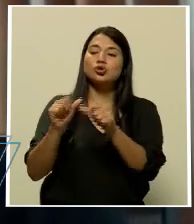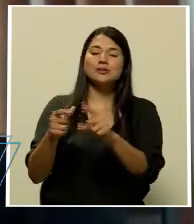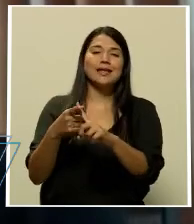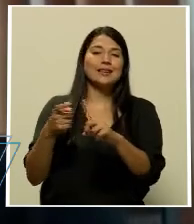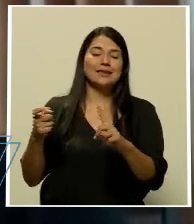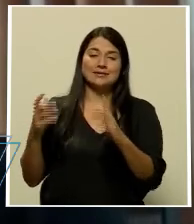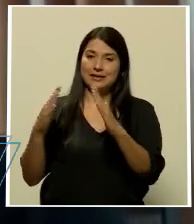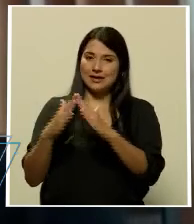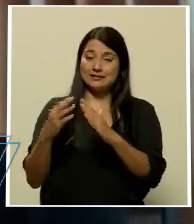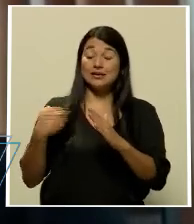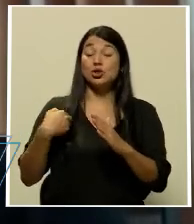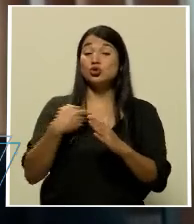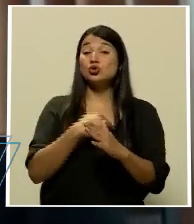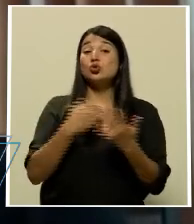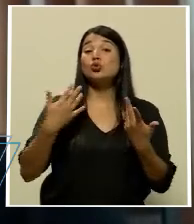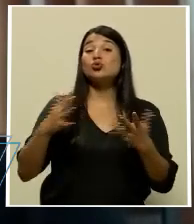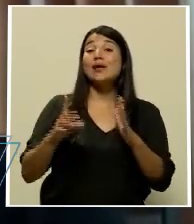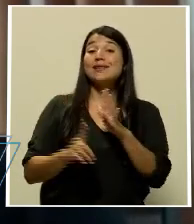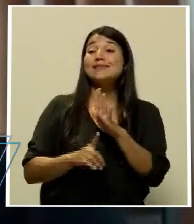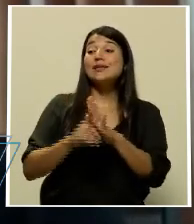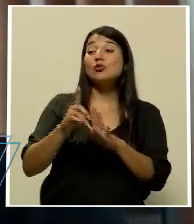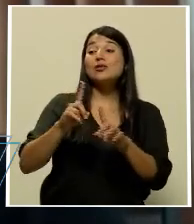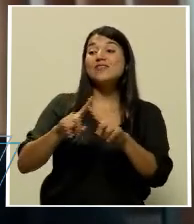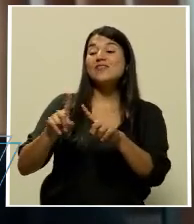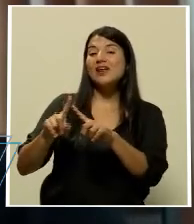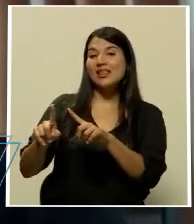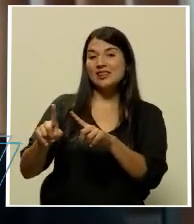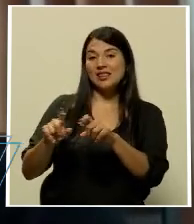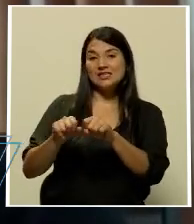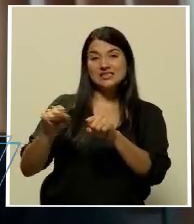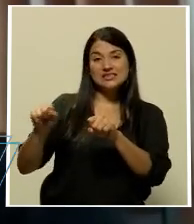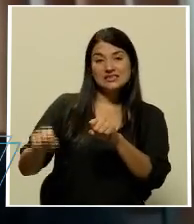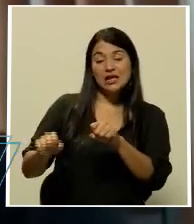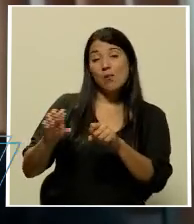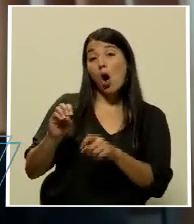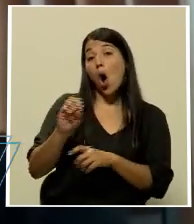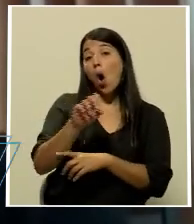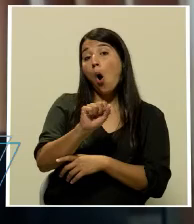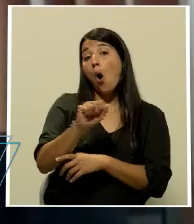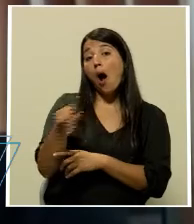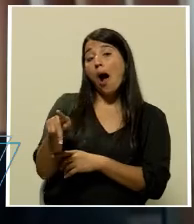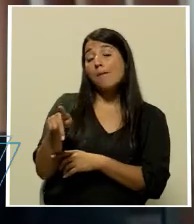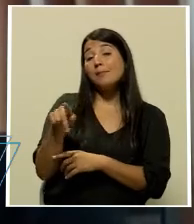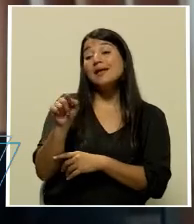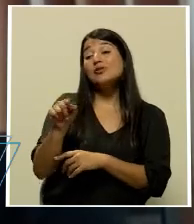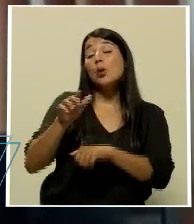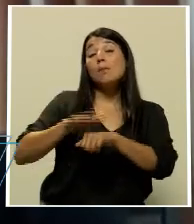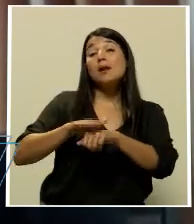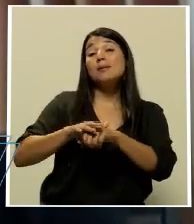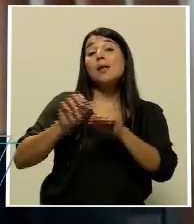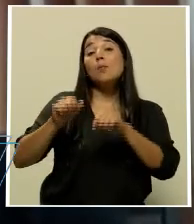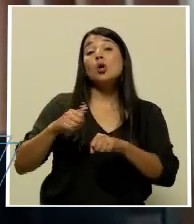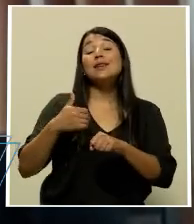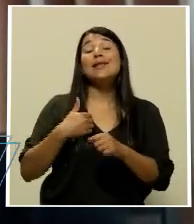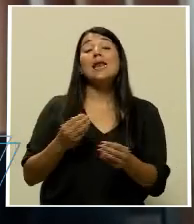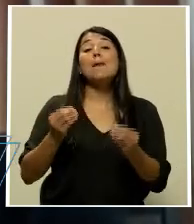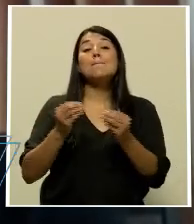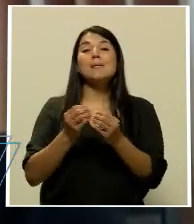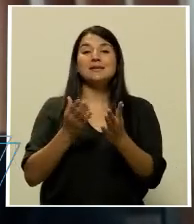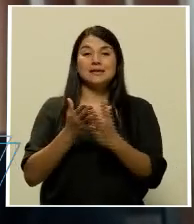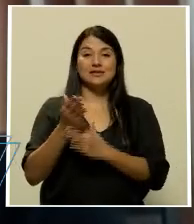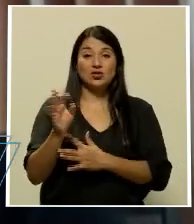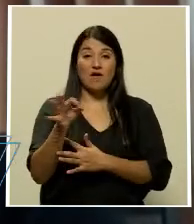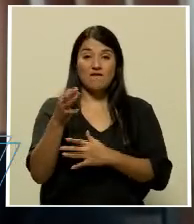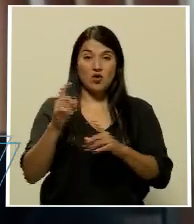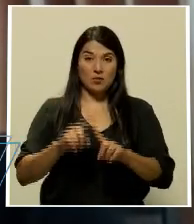Estamos desarrollando una serie de plataformas y soluciones que nos permitan tener una accesibilidad de manera